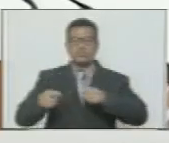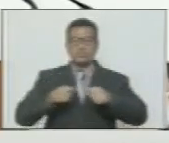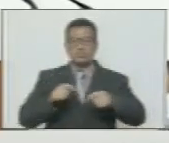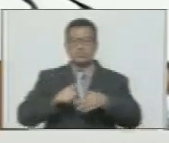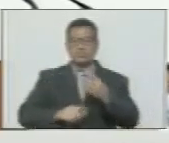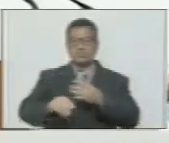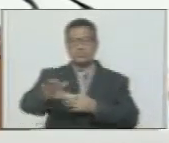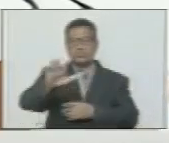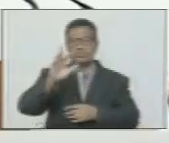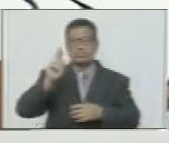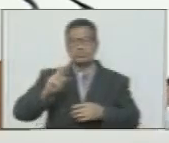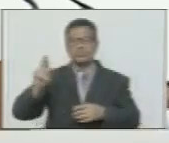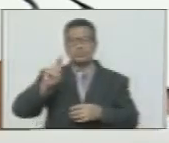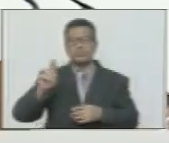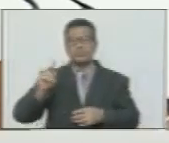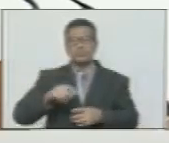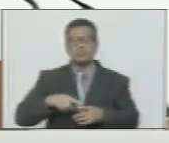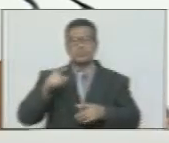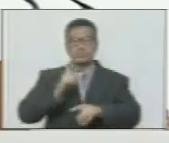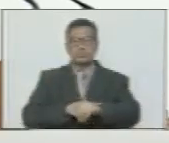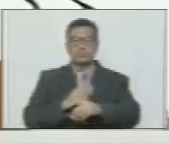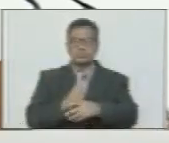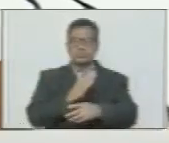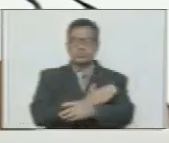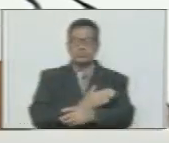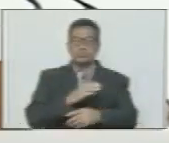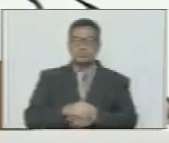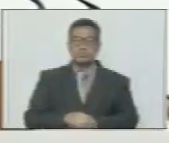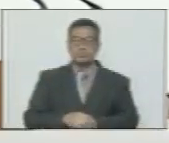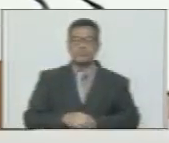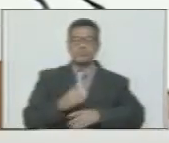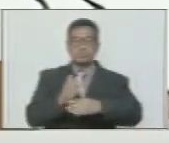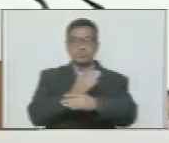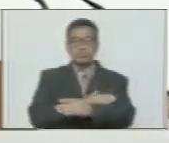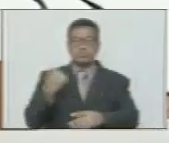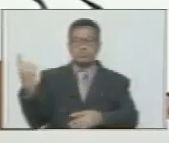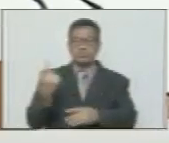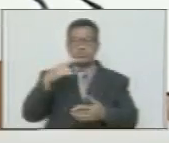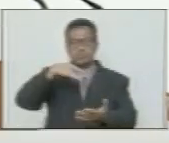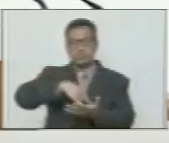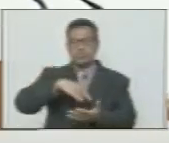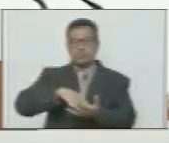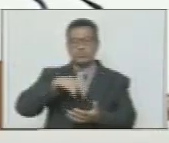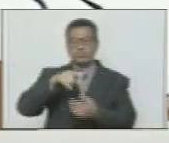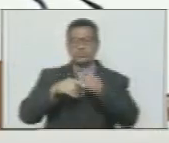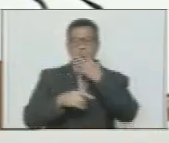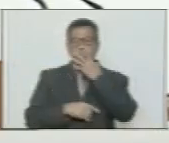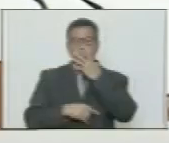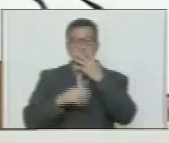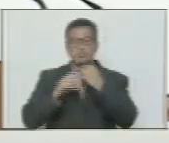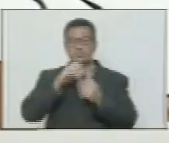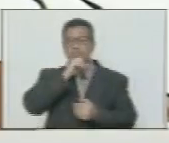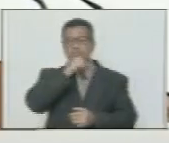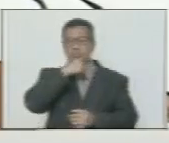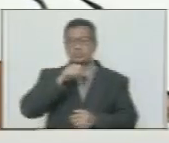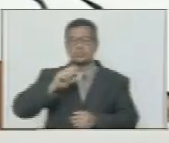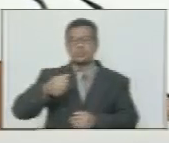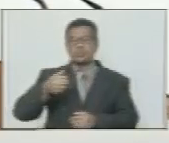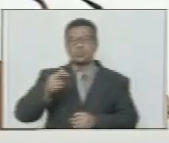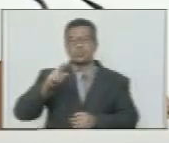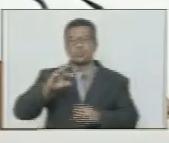del movimiento Quinta República, más reciente. Pero antes de su llegada a Carabobo, el viejo